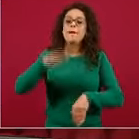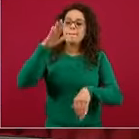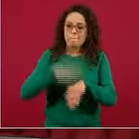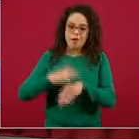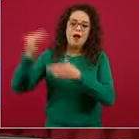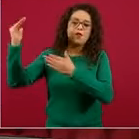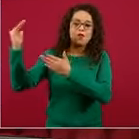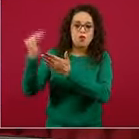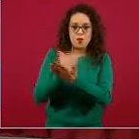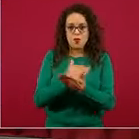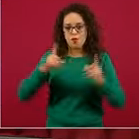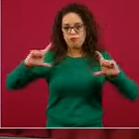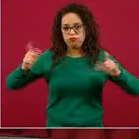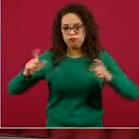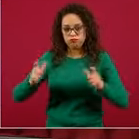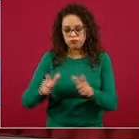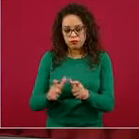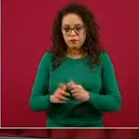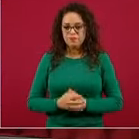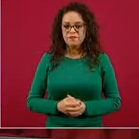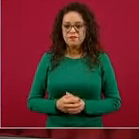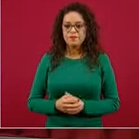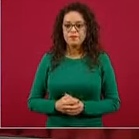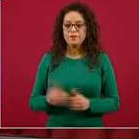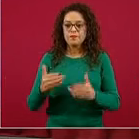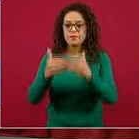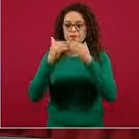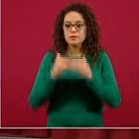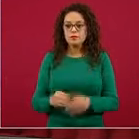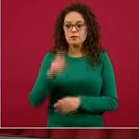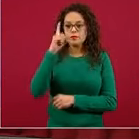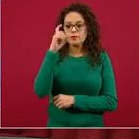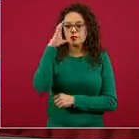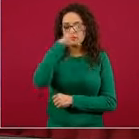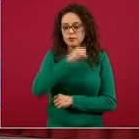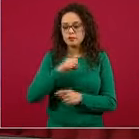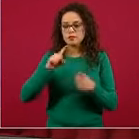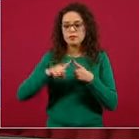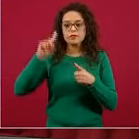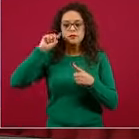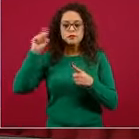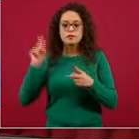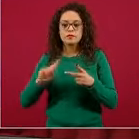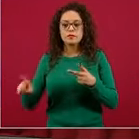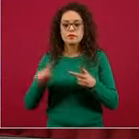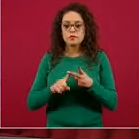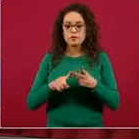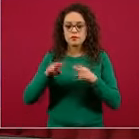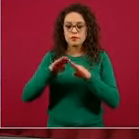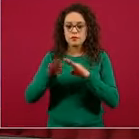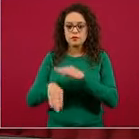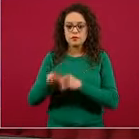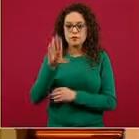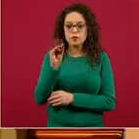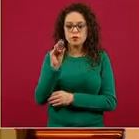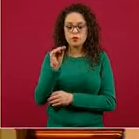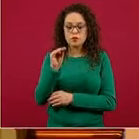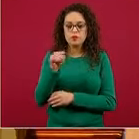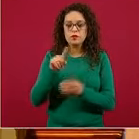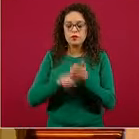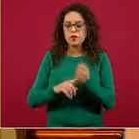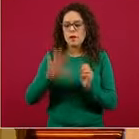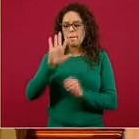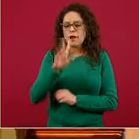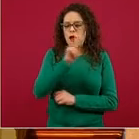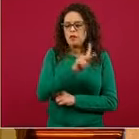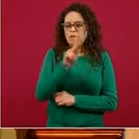del 90 están Aguascalientes y están Zacatecas, quienes han tenido un comportamiento similar, digamos, al de